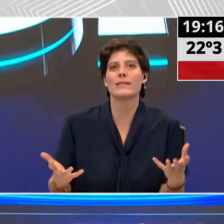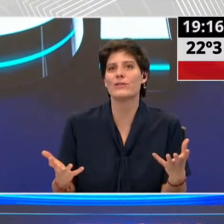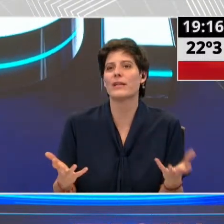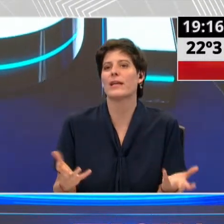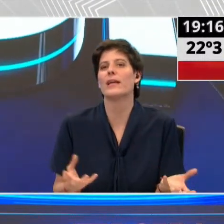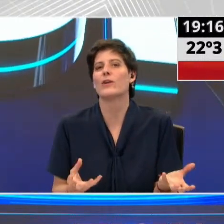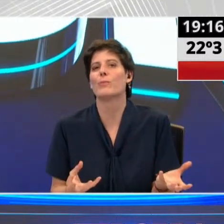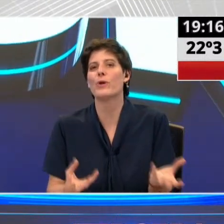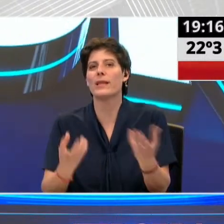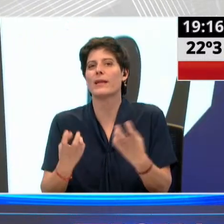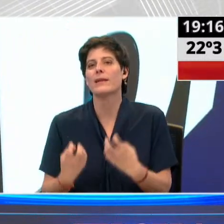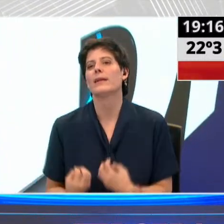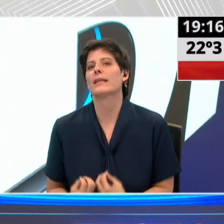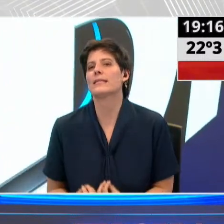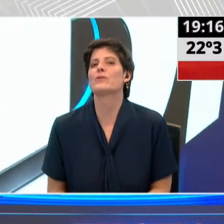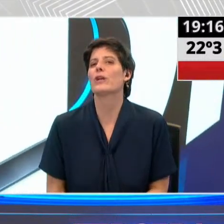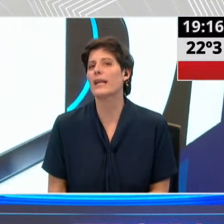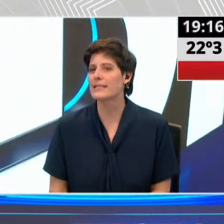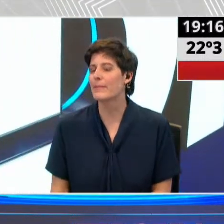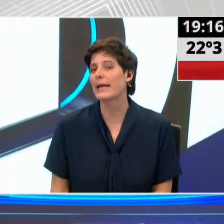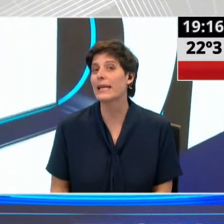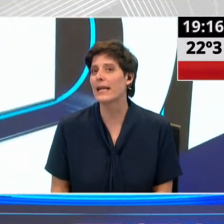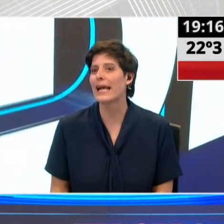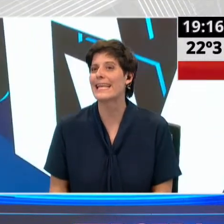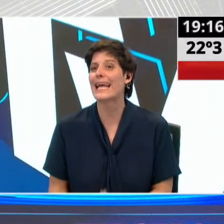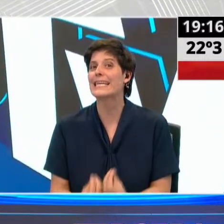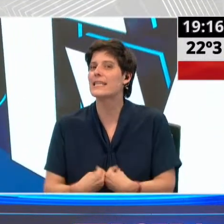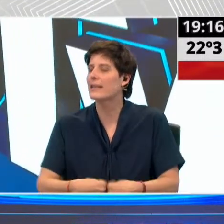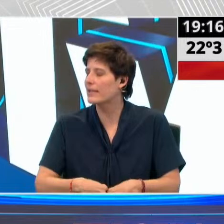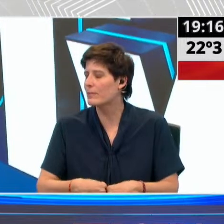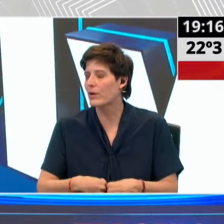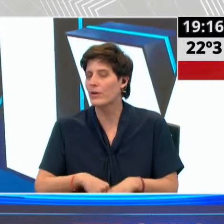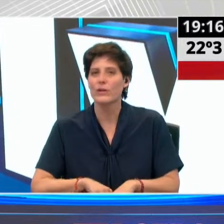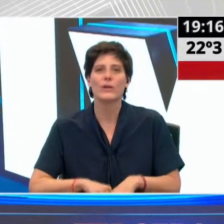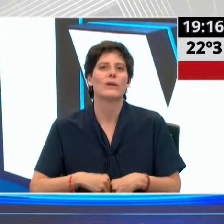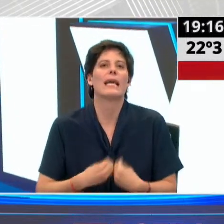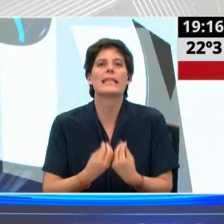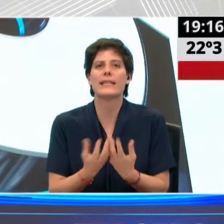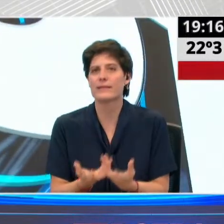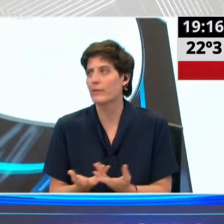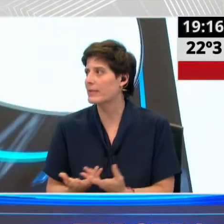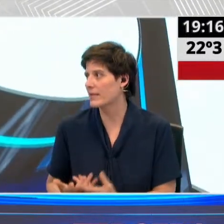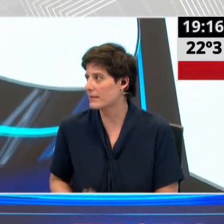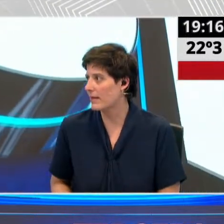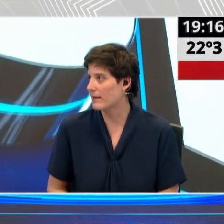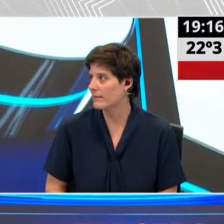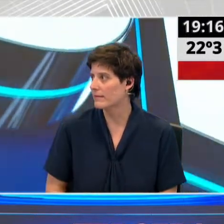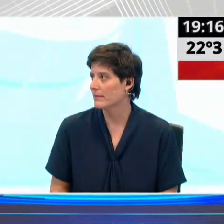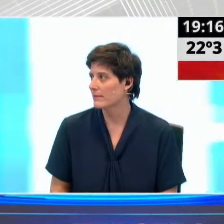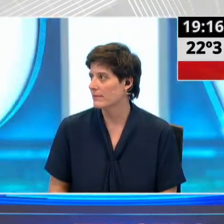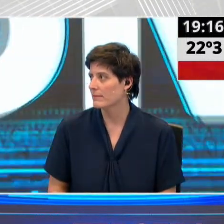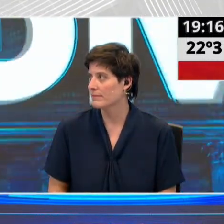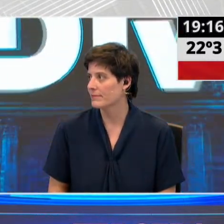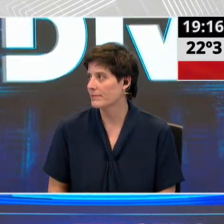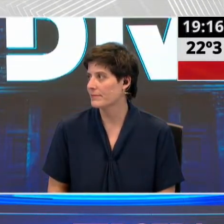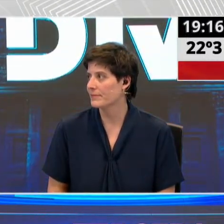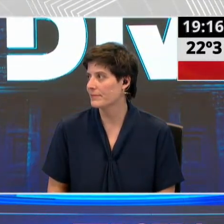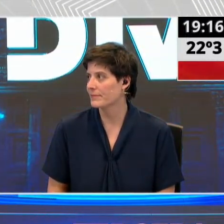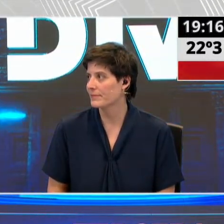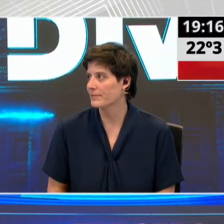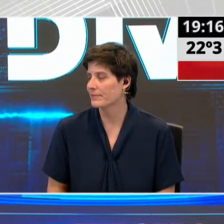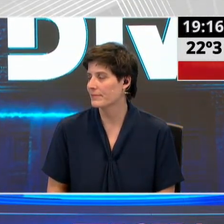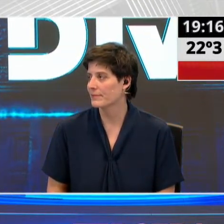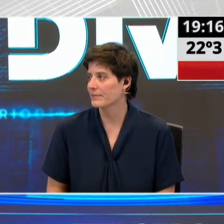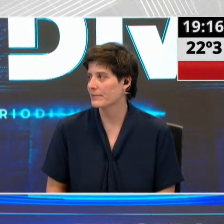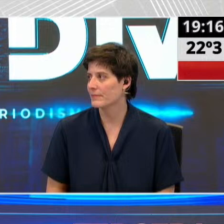un Congreso que no puede recepcionar de esa manera y a ese ritmo el deseo presidencial. Bueno, y me